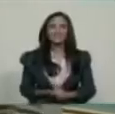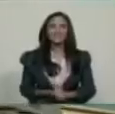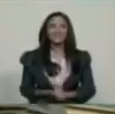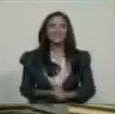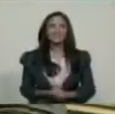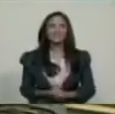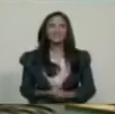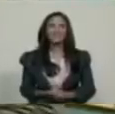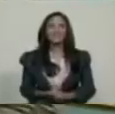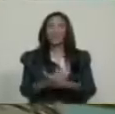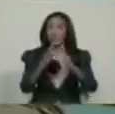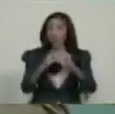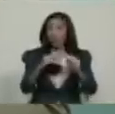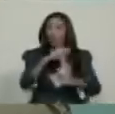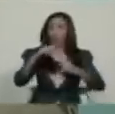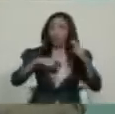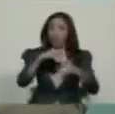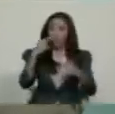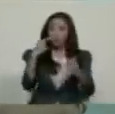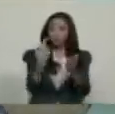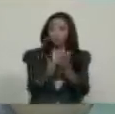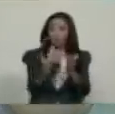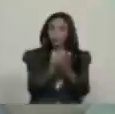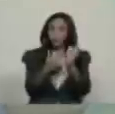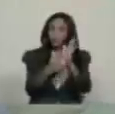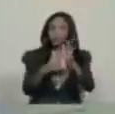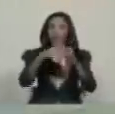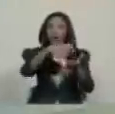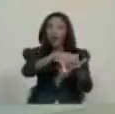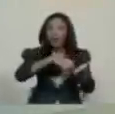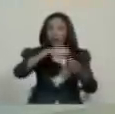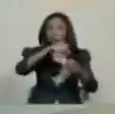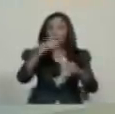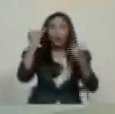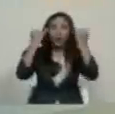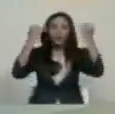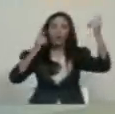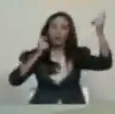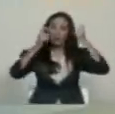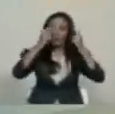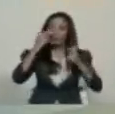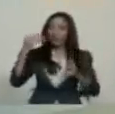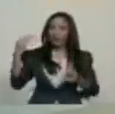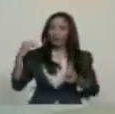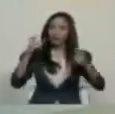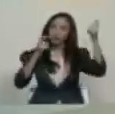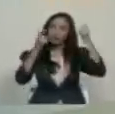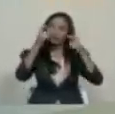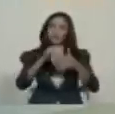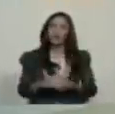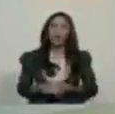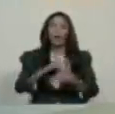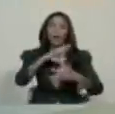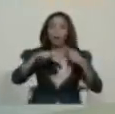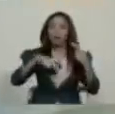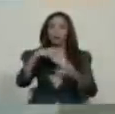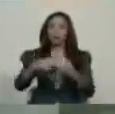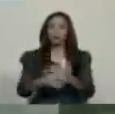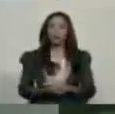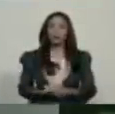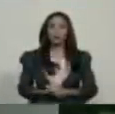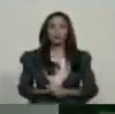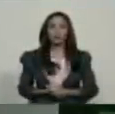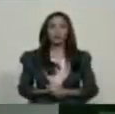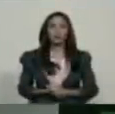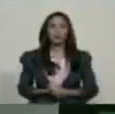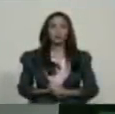de la revolución. La agricultura urbana la trajo Hugo Chávez, el comandante Chávez, a la revolución bolivariana.